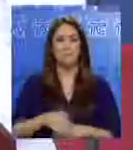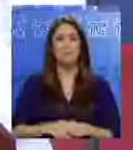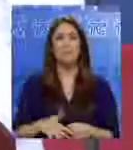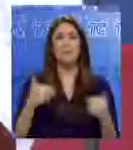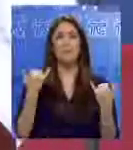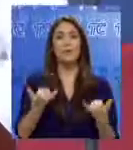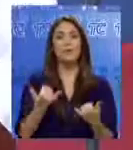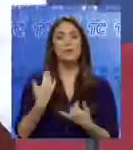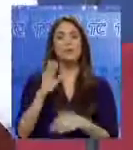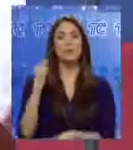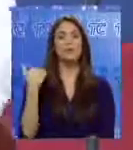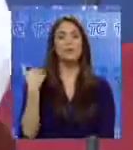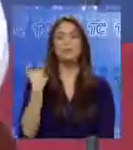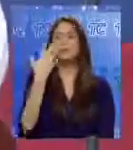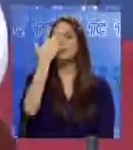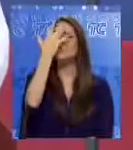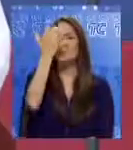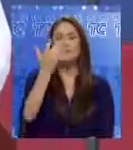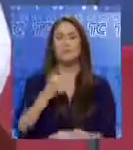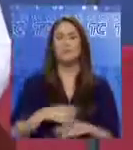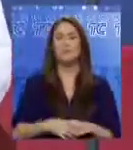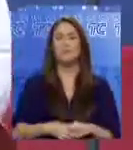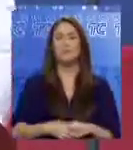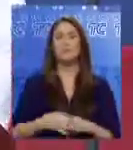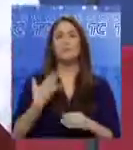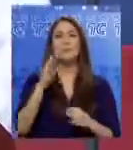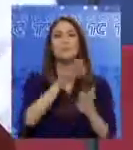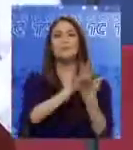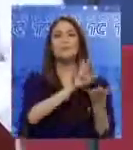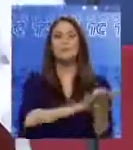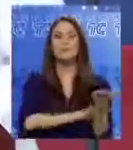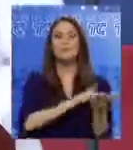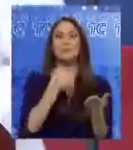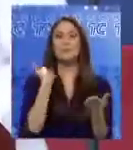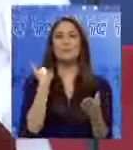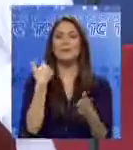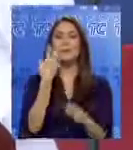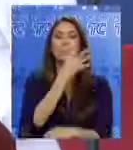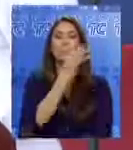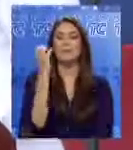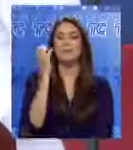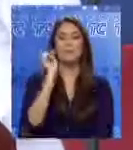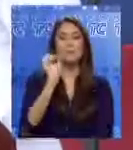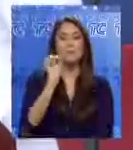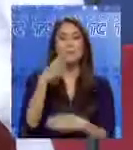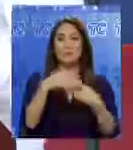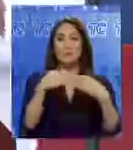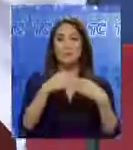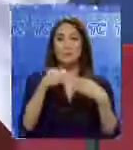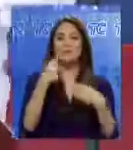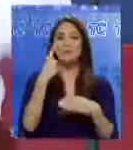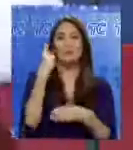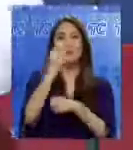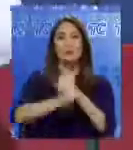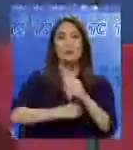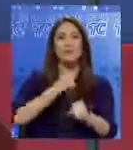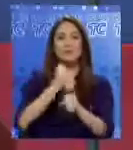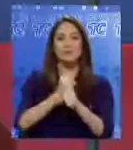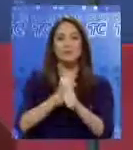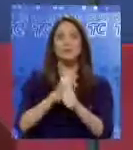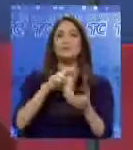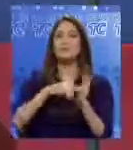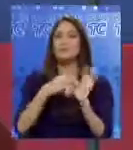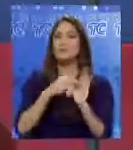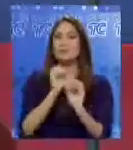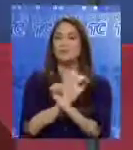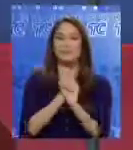tenemos un periodicazo porque se acaba de cerrar un programa que gustaba a cerca de 400 mil dólares anuales de gimnasia